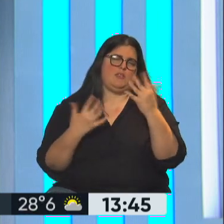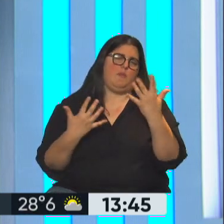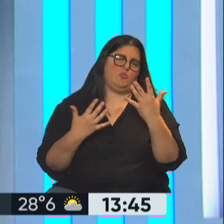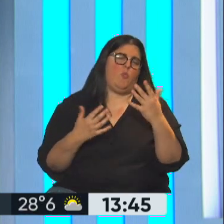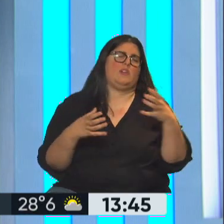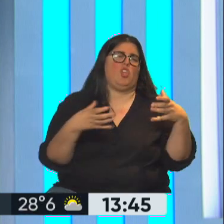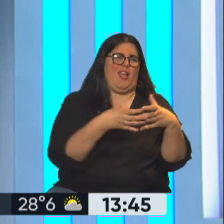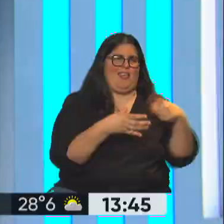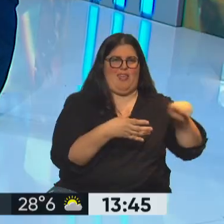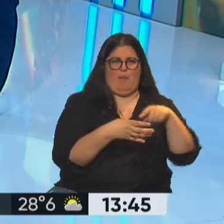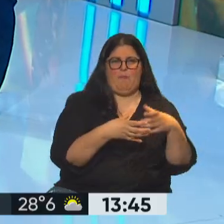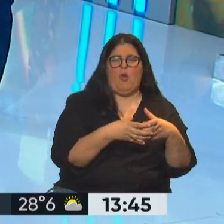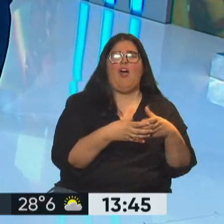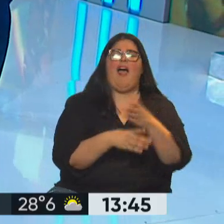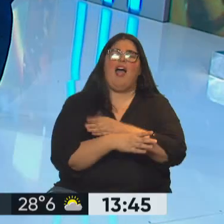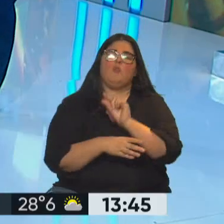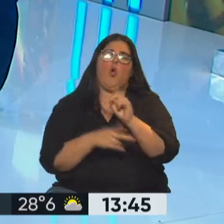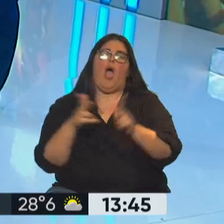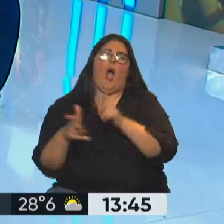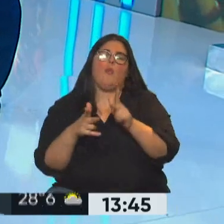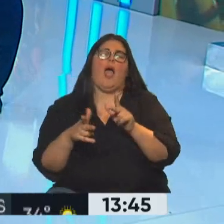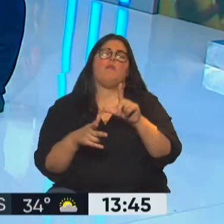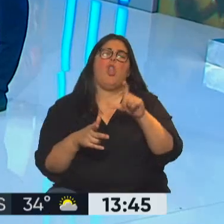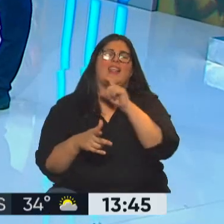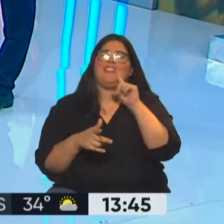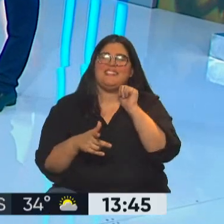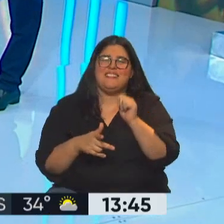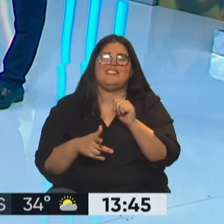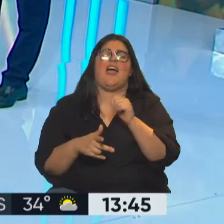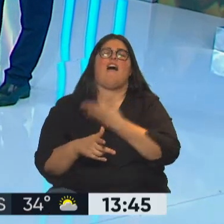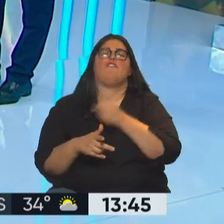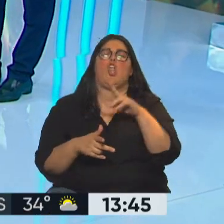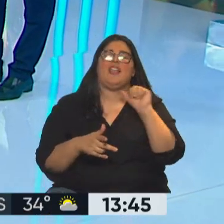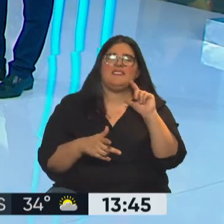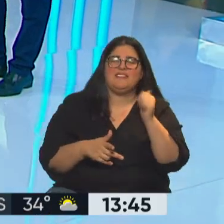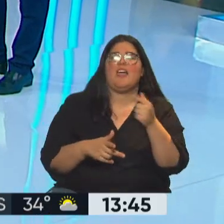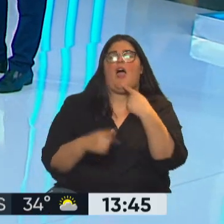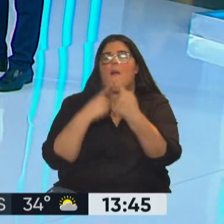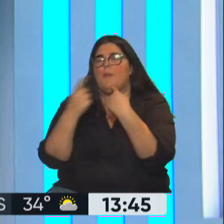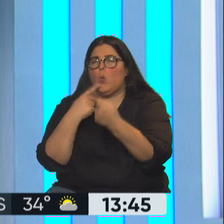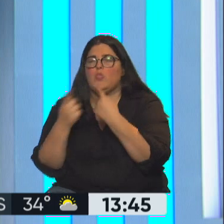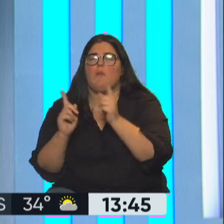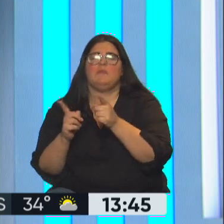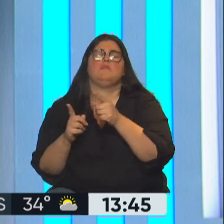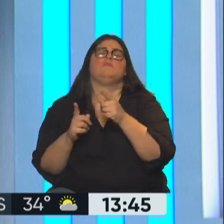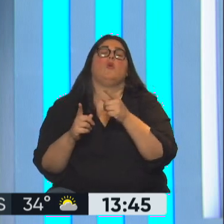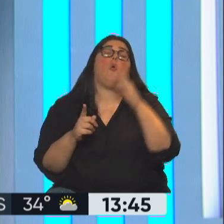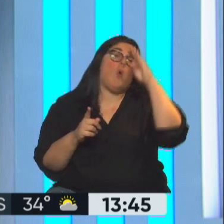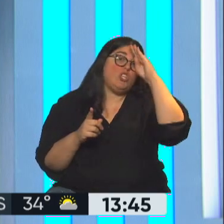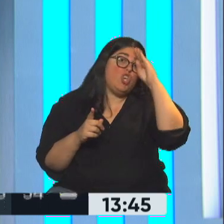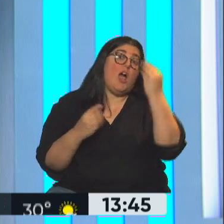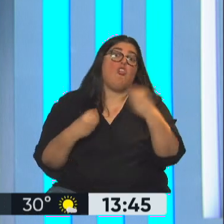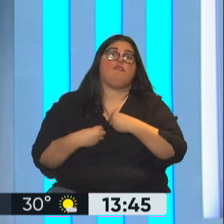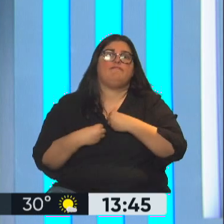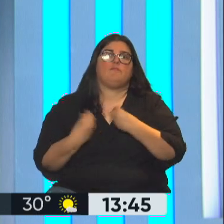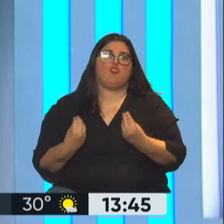Ever. Un poco planteamos recién a Leticia, se lo planteamos a Florencia también, cuál podría ser la reacción de Bolsonaro